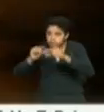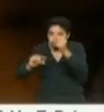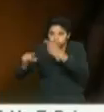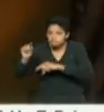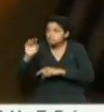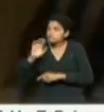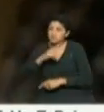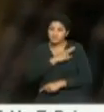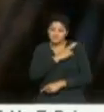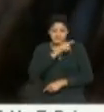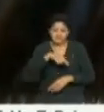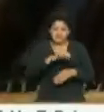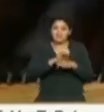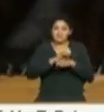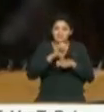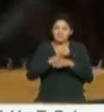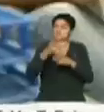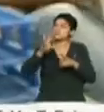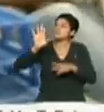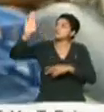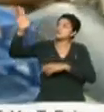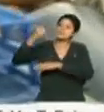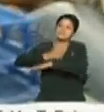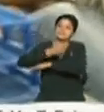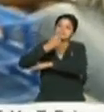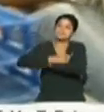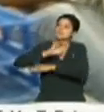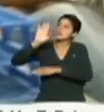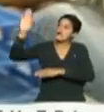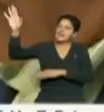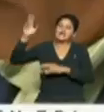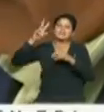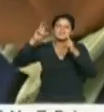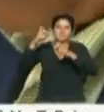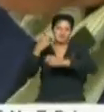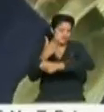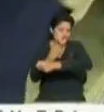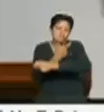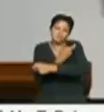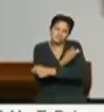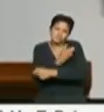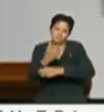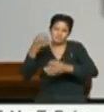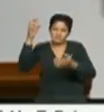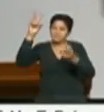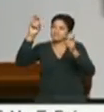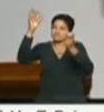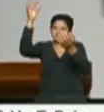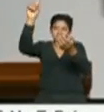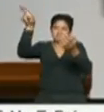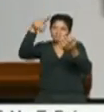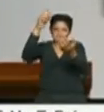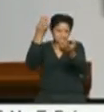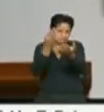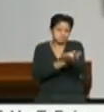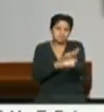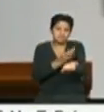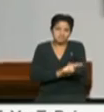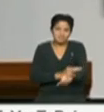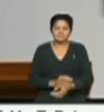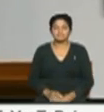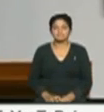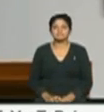Universidad Yachay y el Instituto de Investigación de Vacunas y Sueros de San Petersburgo. Tenemos que tener capacidad de producción